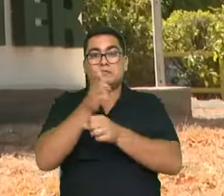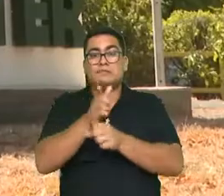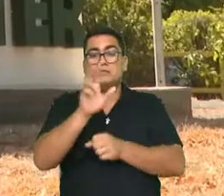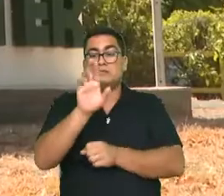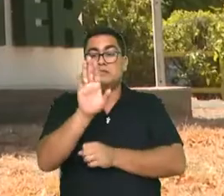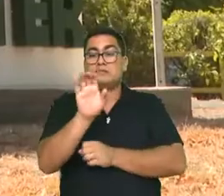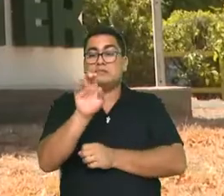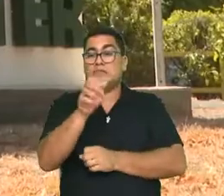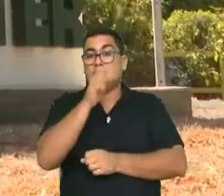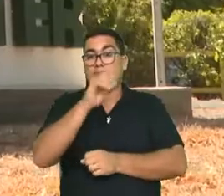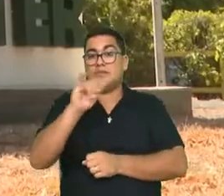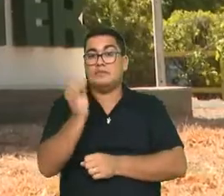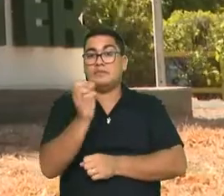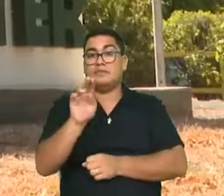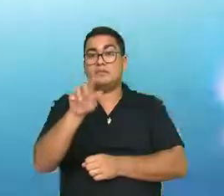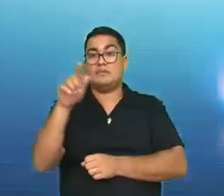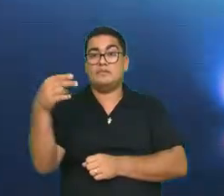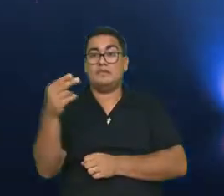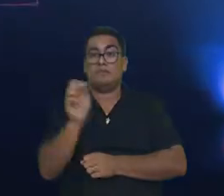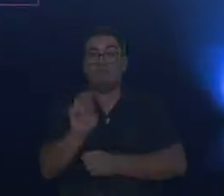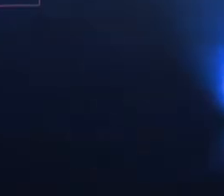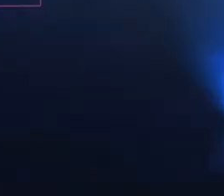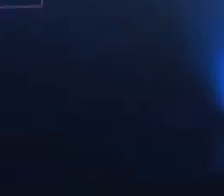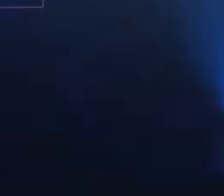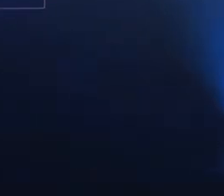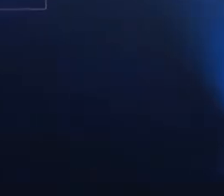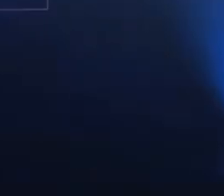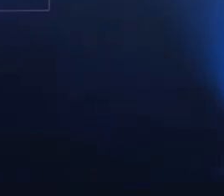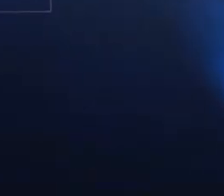canal parlamentario Jonathan Castro.